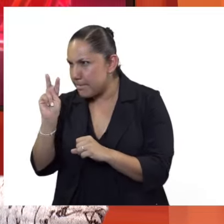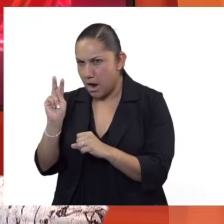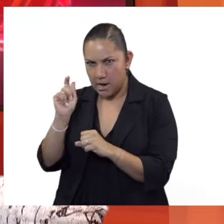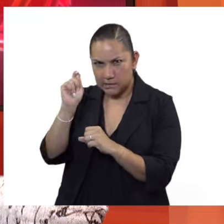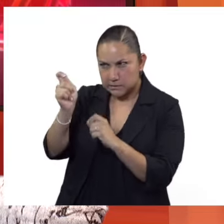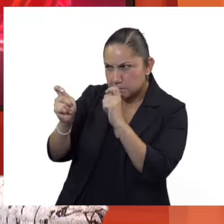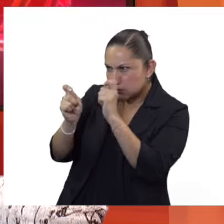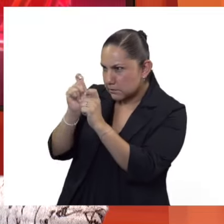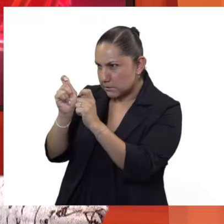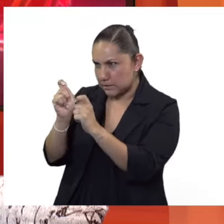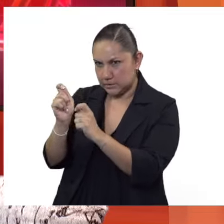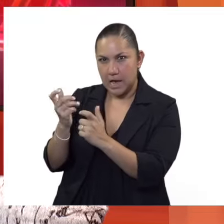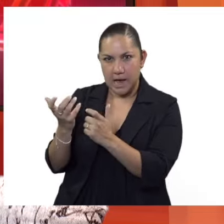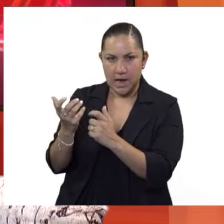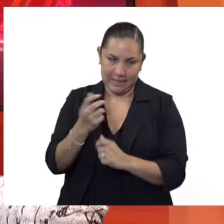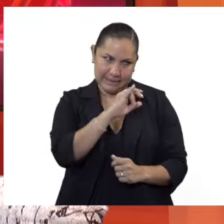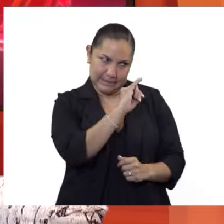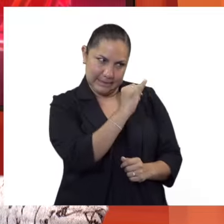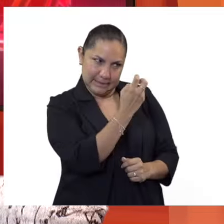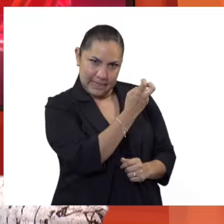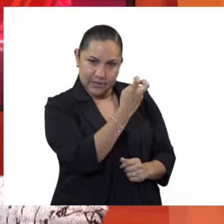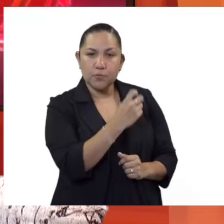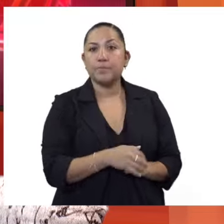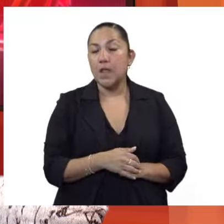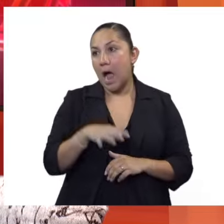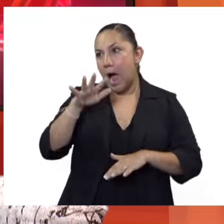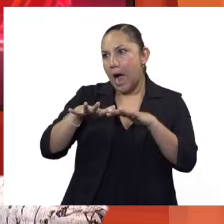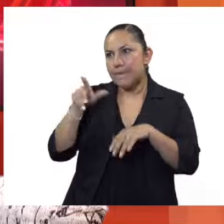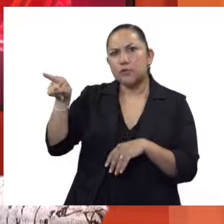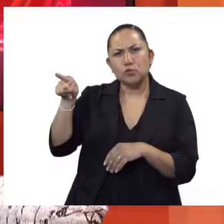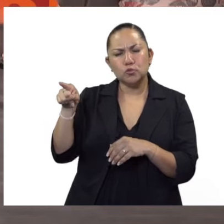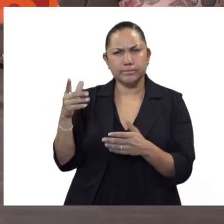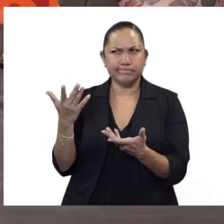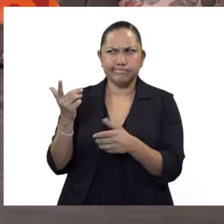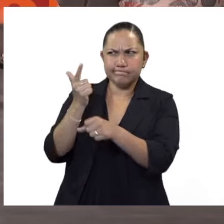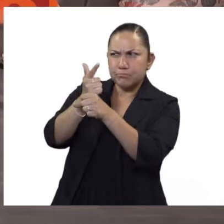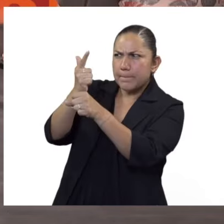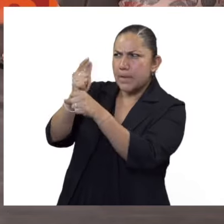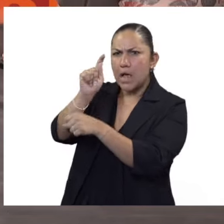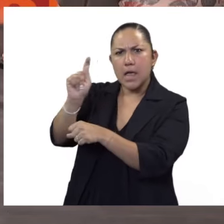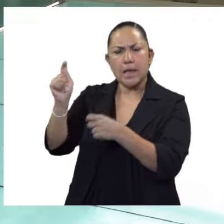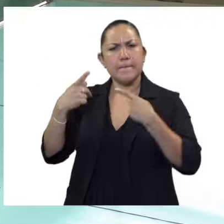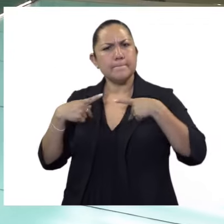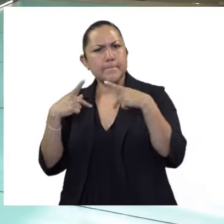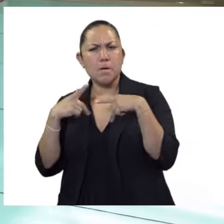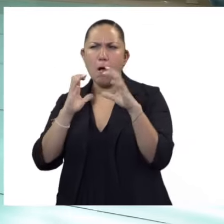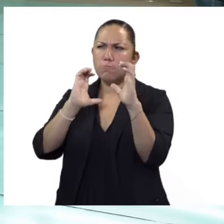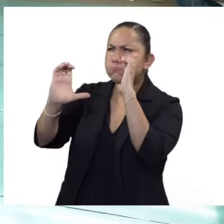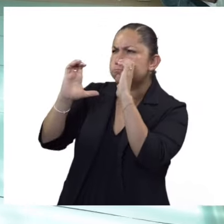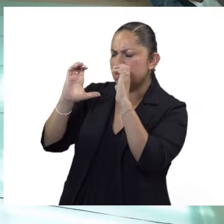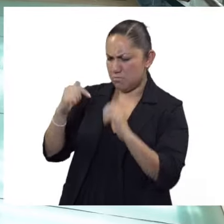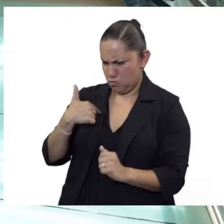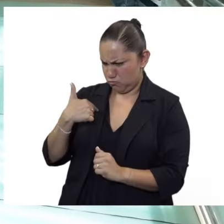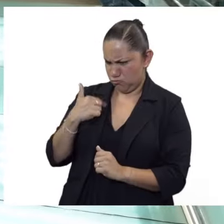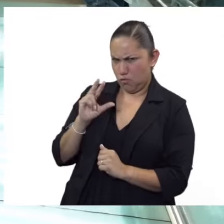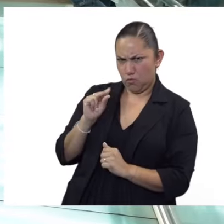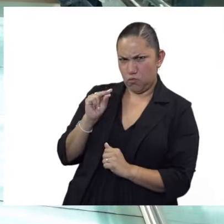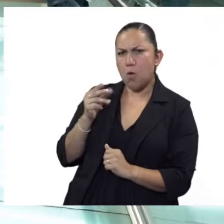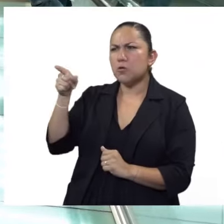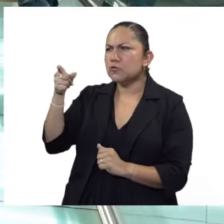ahora por ejemplo cuando te das cuenta de que hay hay Por qué los demás se mueven de cierta forma y yo no qué ha pasado en tu